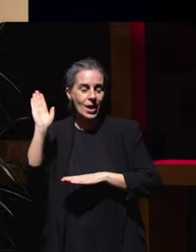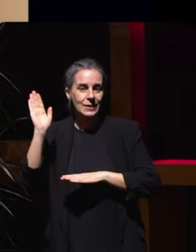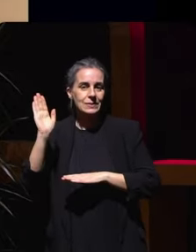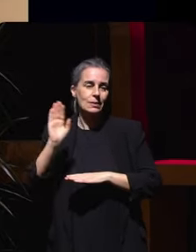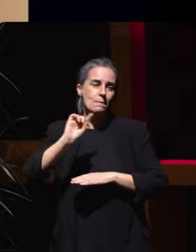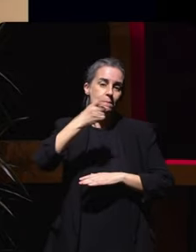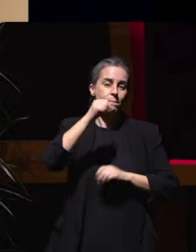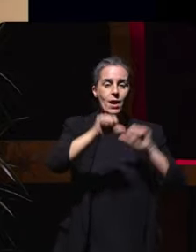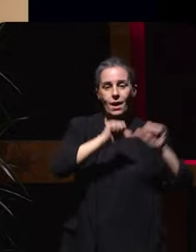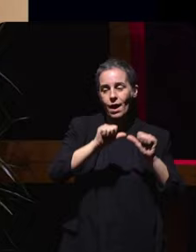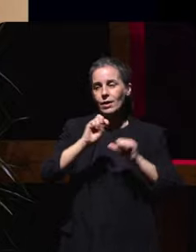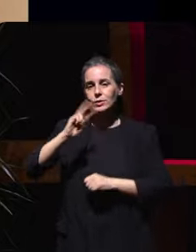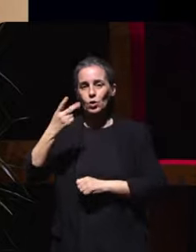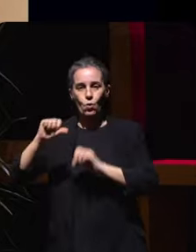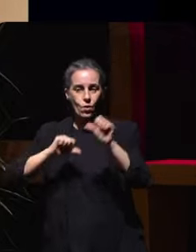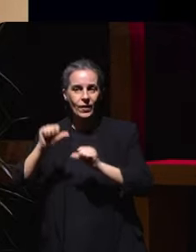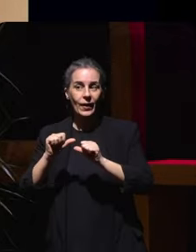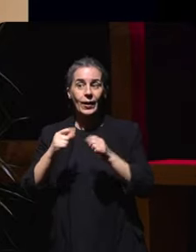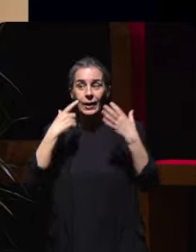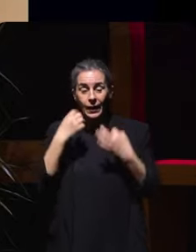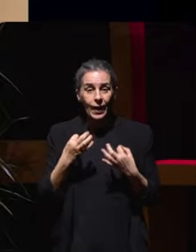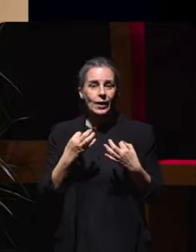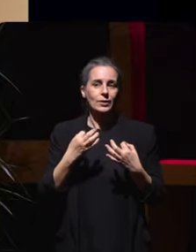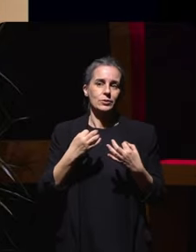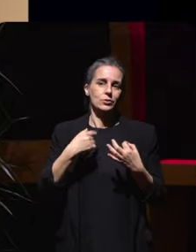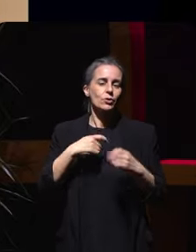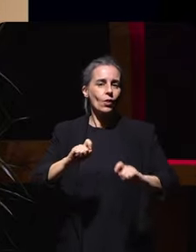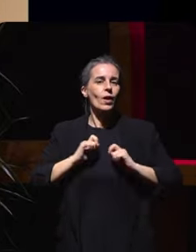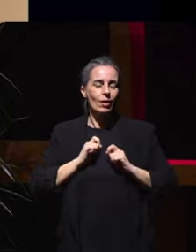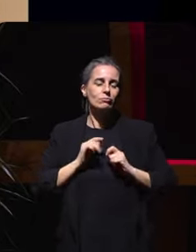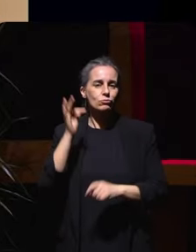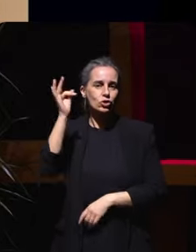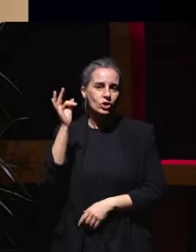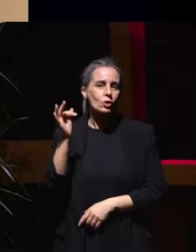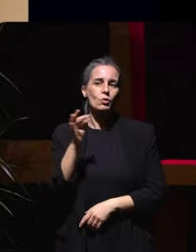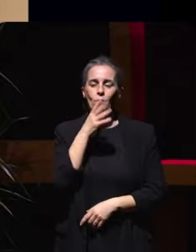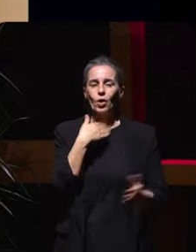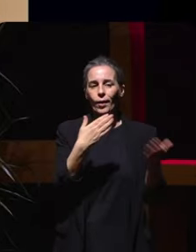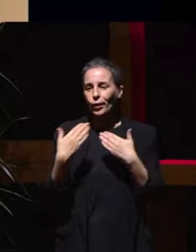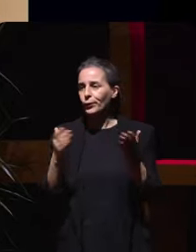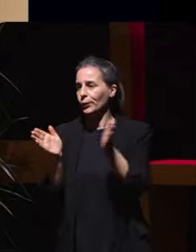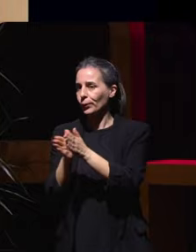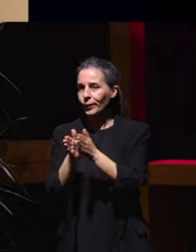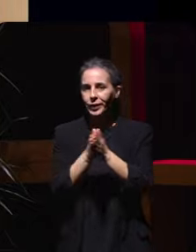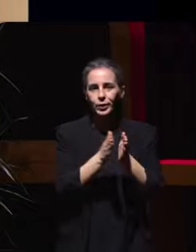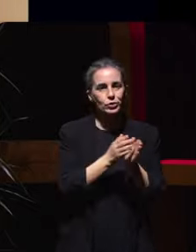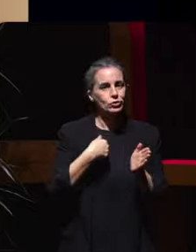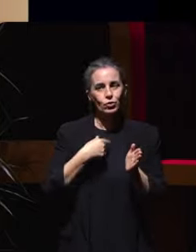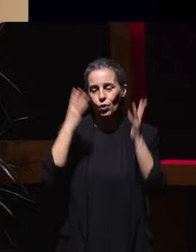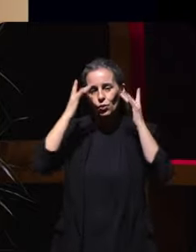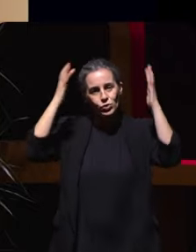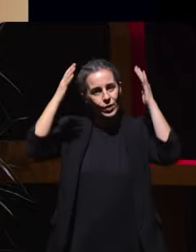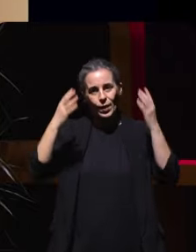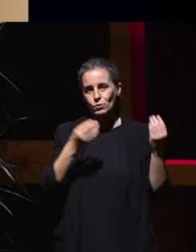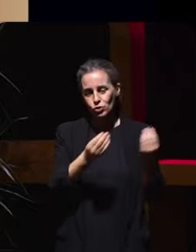que el feedback que he tenido ha sido muy positivo de jefes, de compañeros. Estoy muy ilusionada y muy